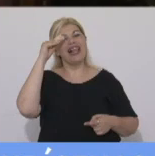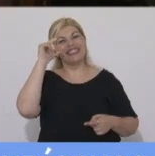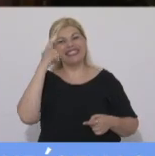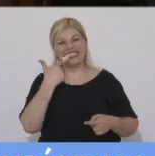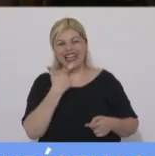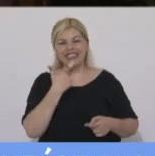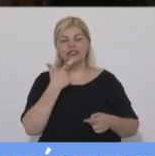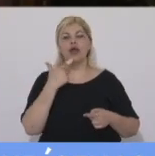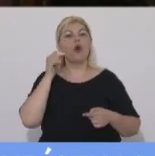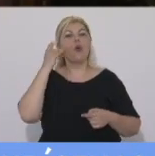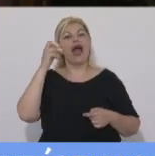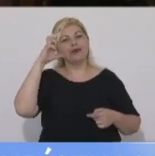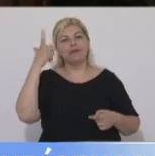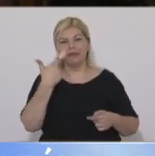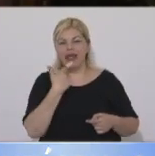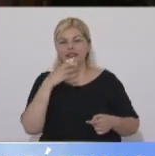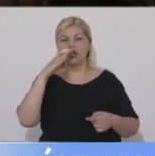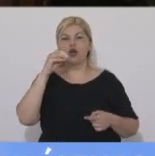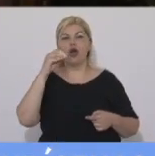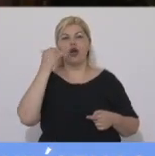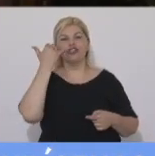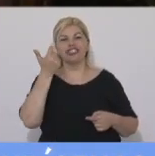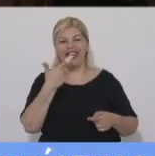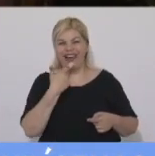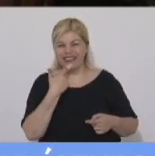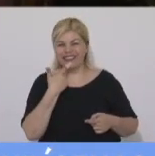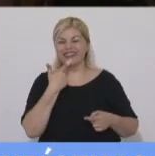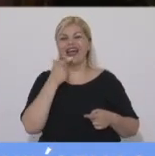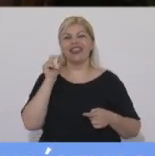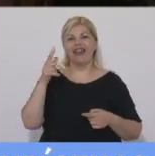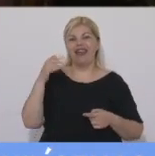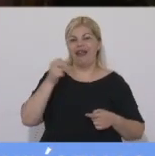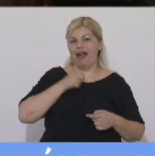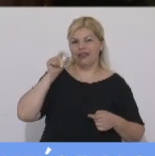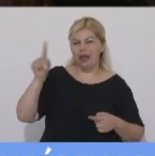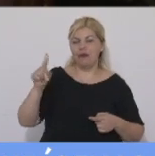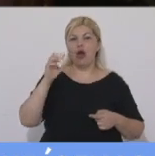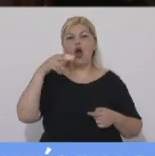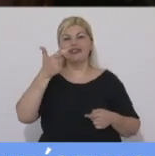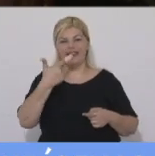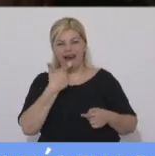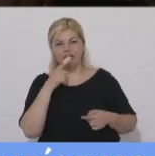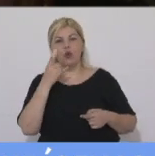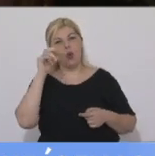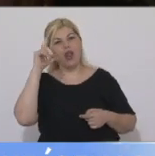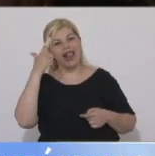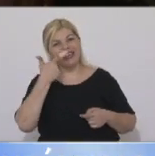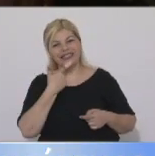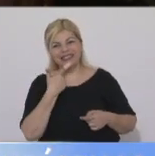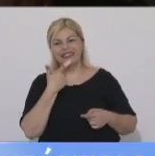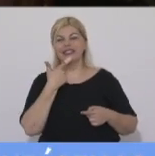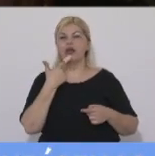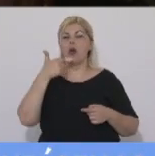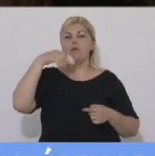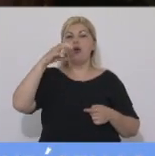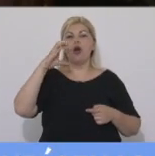los huarpe, los coya, los coyas atamaqueños, los ona, los lule videra, los mocoví,